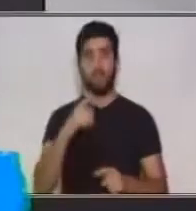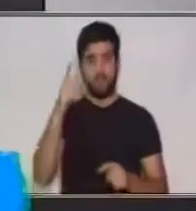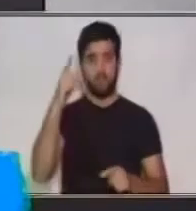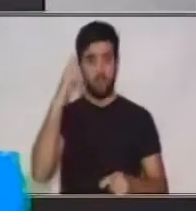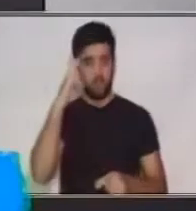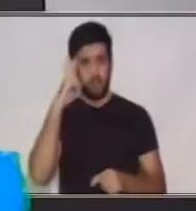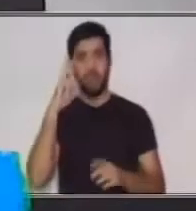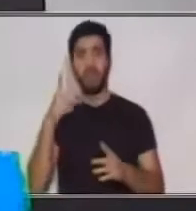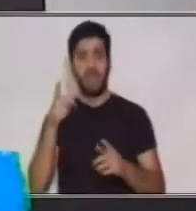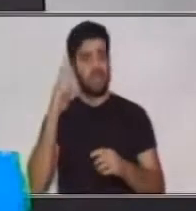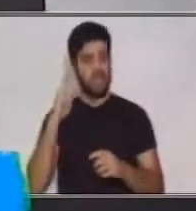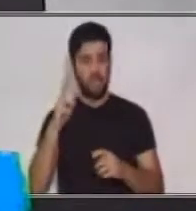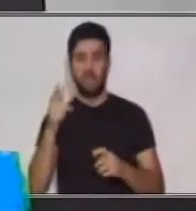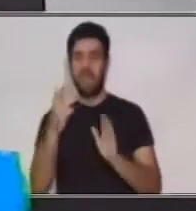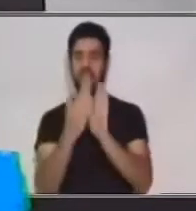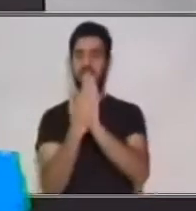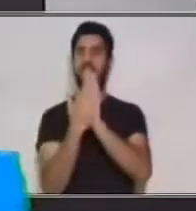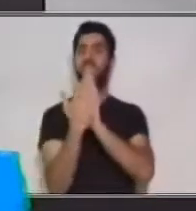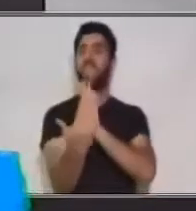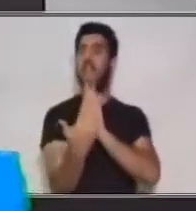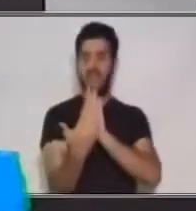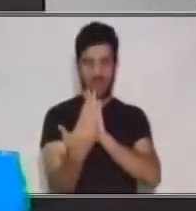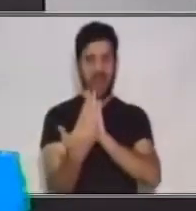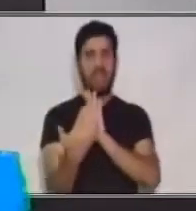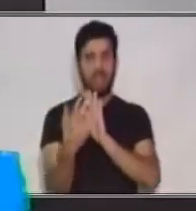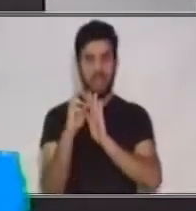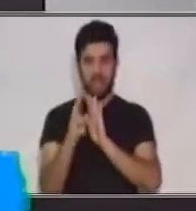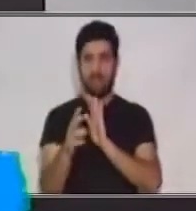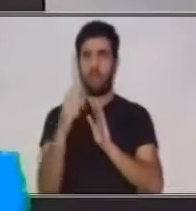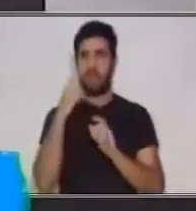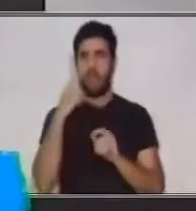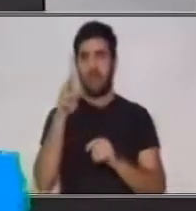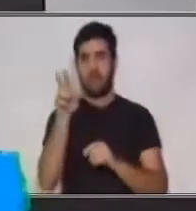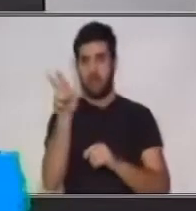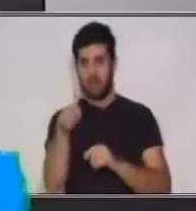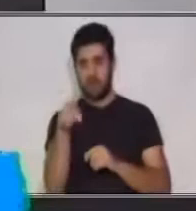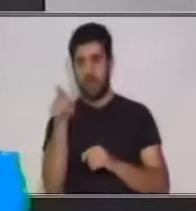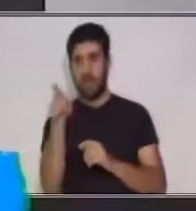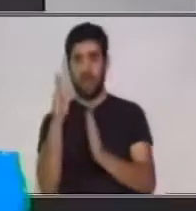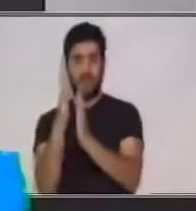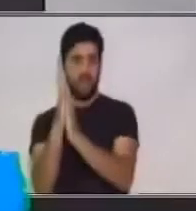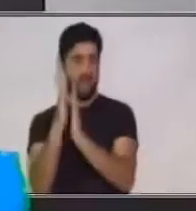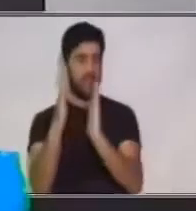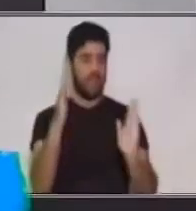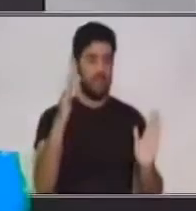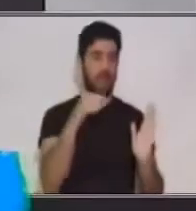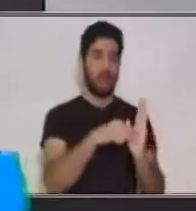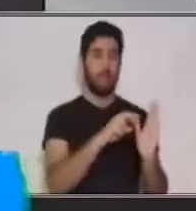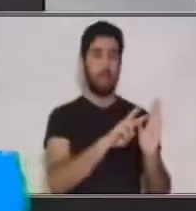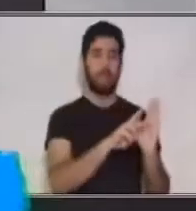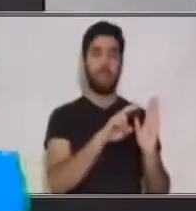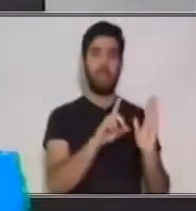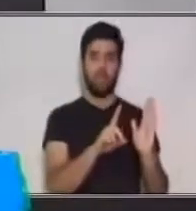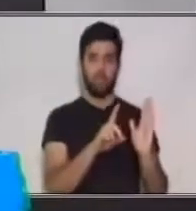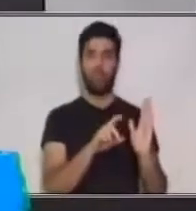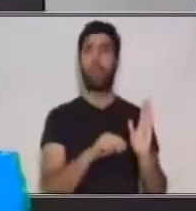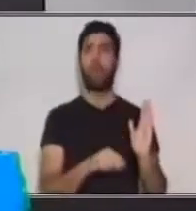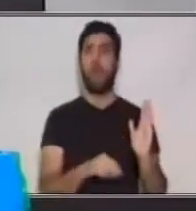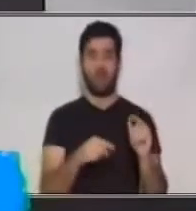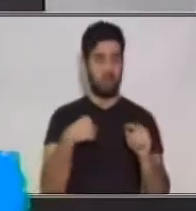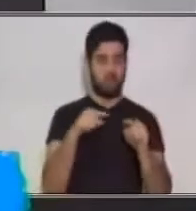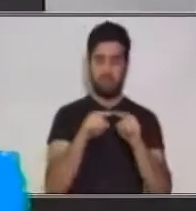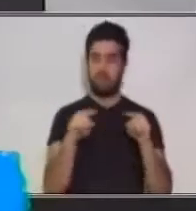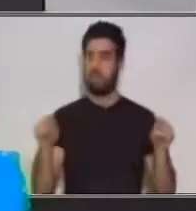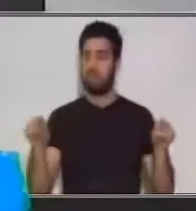encuentra enfrente, ¿sí? Enfrente, es decir, el que tiene dos lineecitas, el valor de enfrente va a ser 21 grados. Aquí